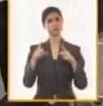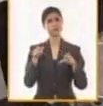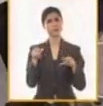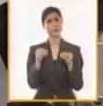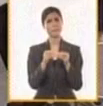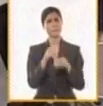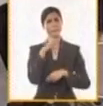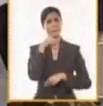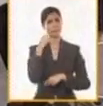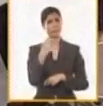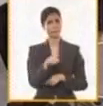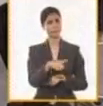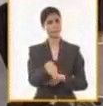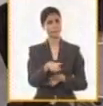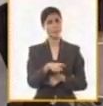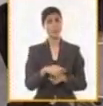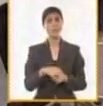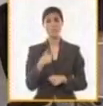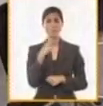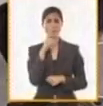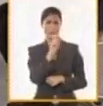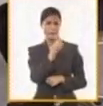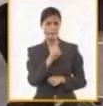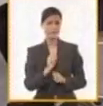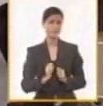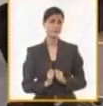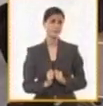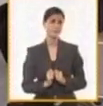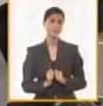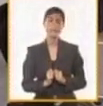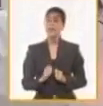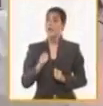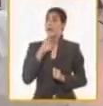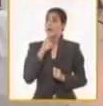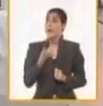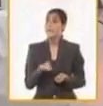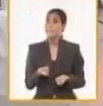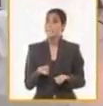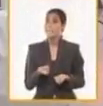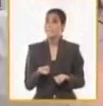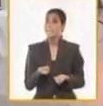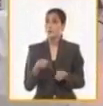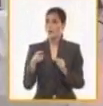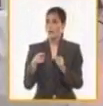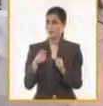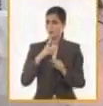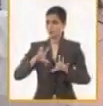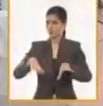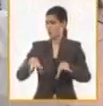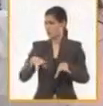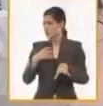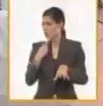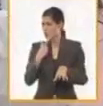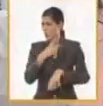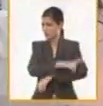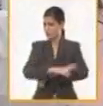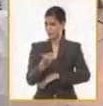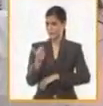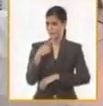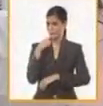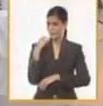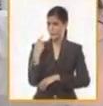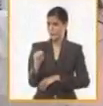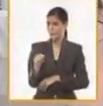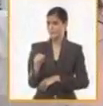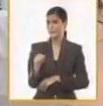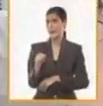Te quería preguntar sobre cómo valoras este contexto actual marcado por un lado, el